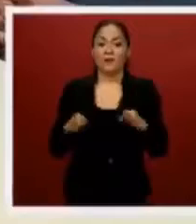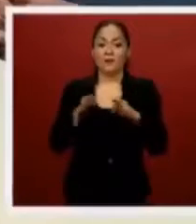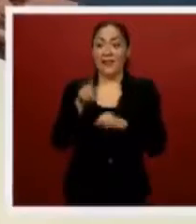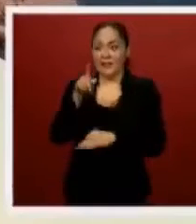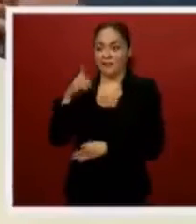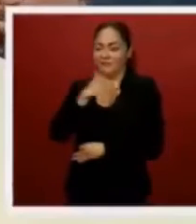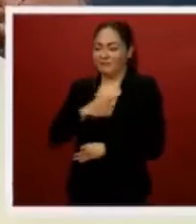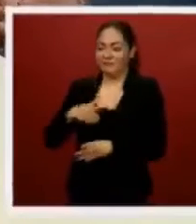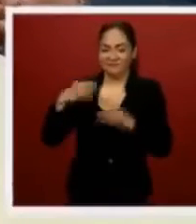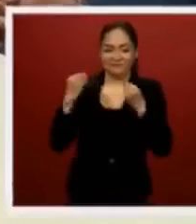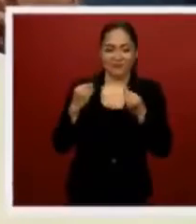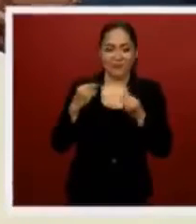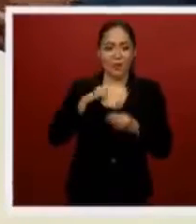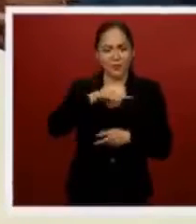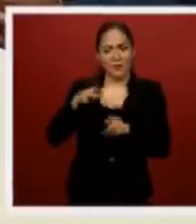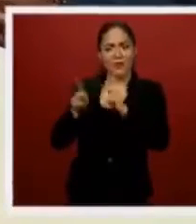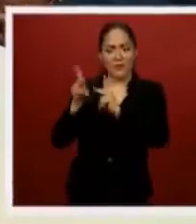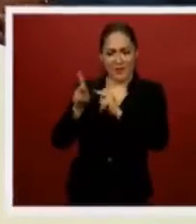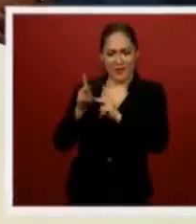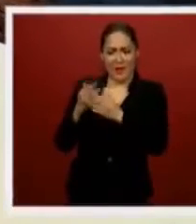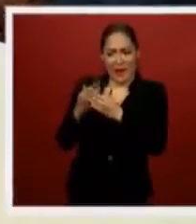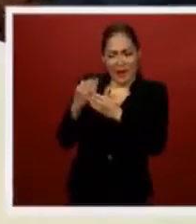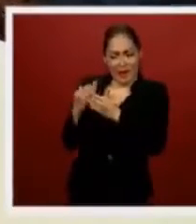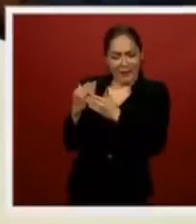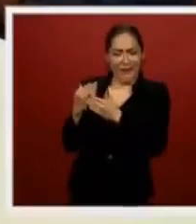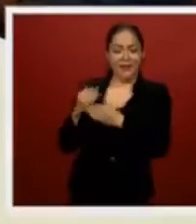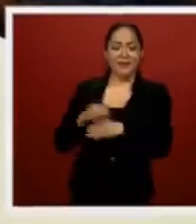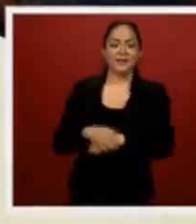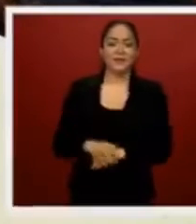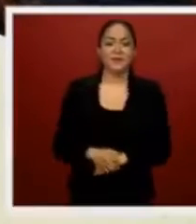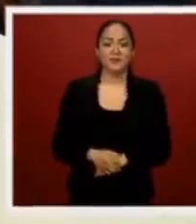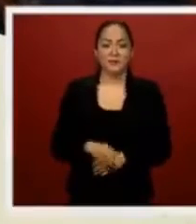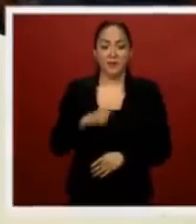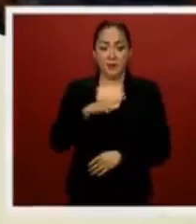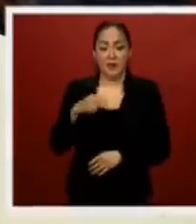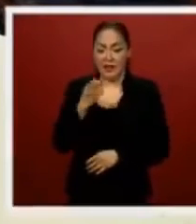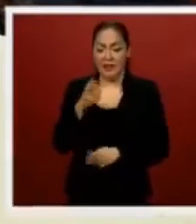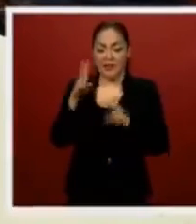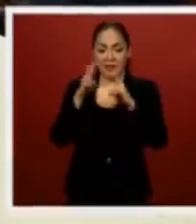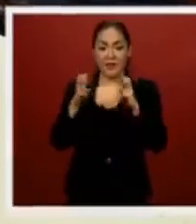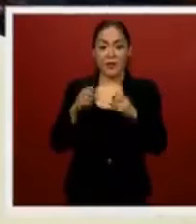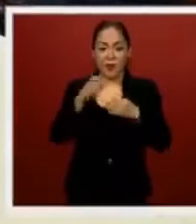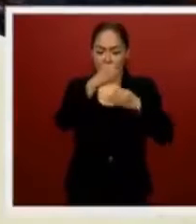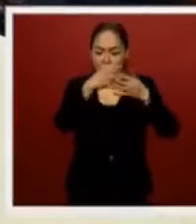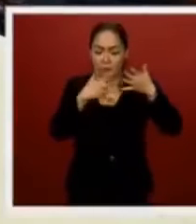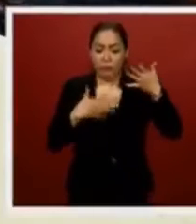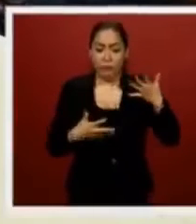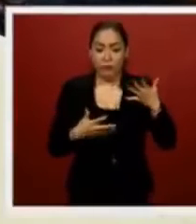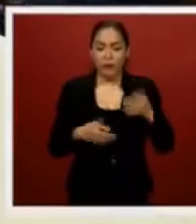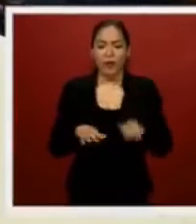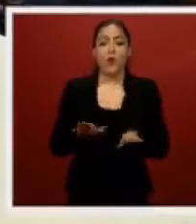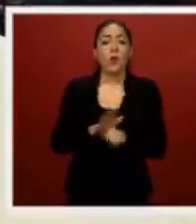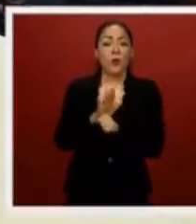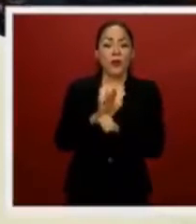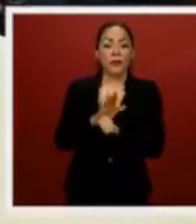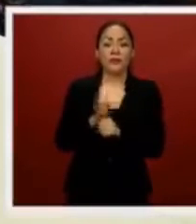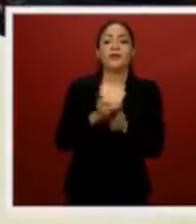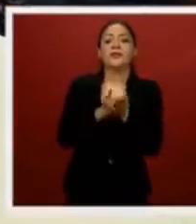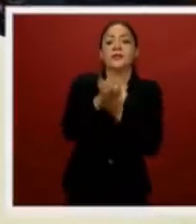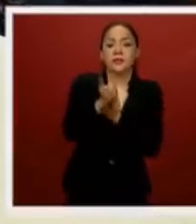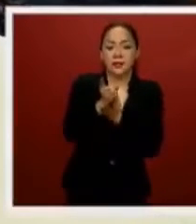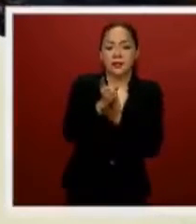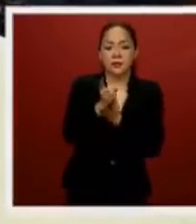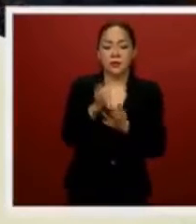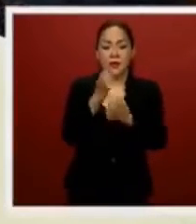que te apasiona. Estábamos platicando un poquito antes de entrar al aire sobre este tema y de todo lo que hay que desglosar sobre el derecho a la